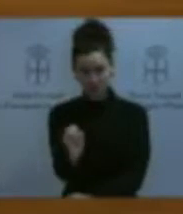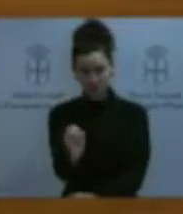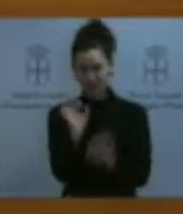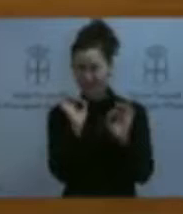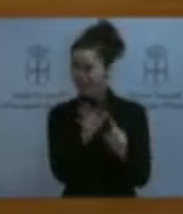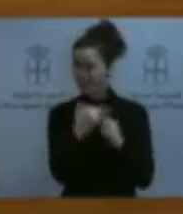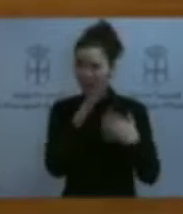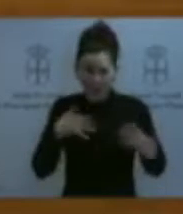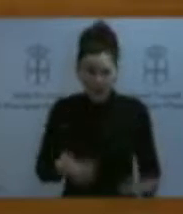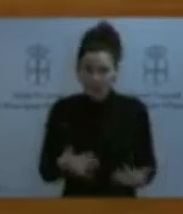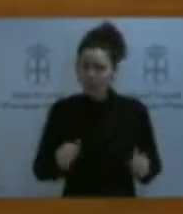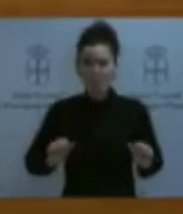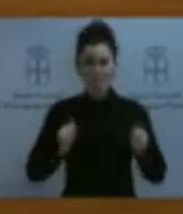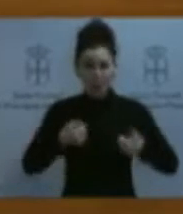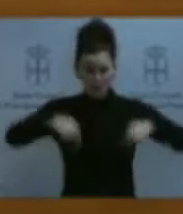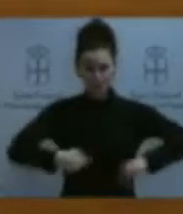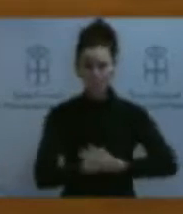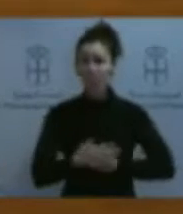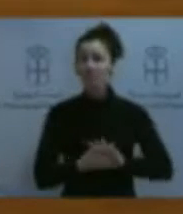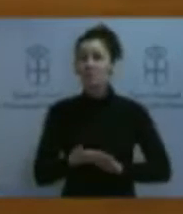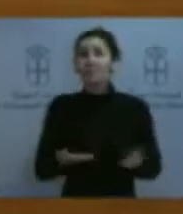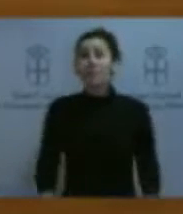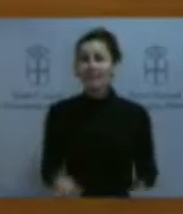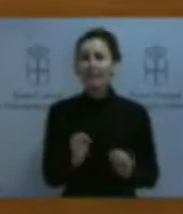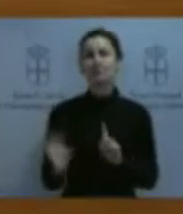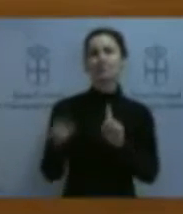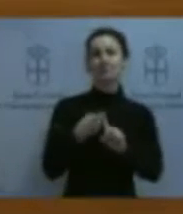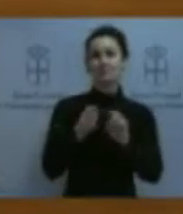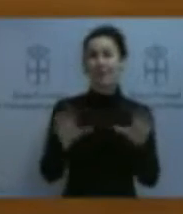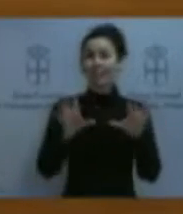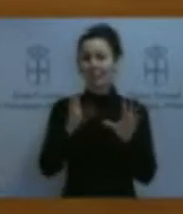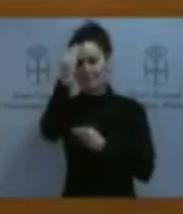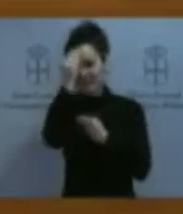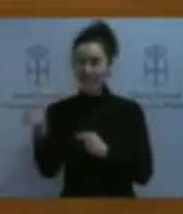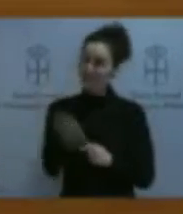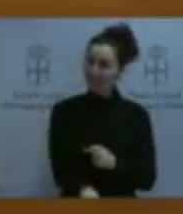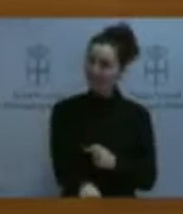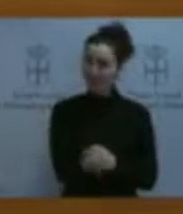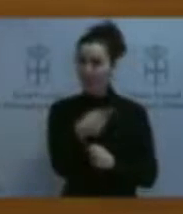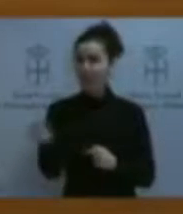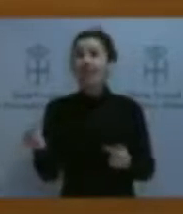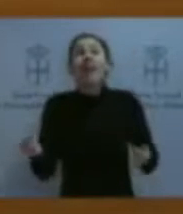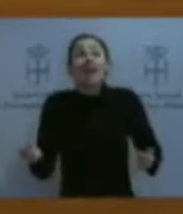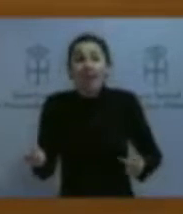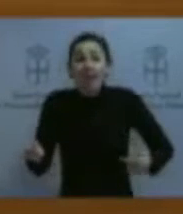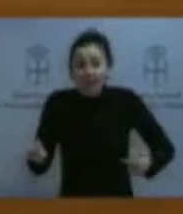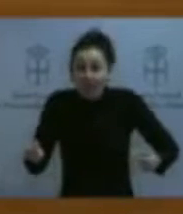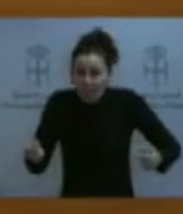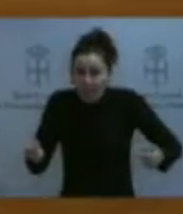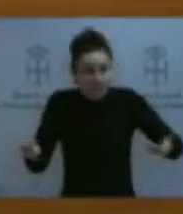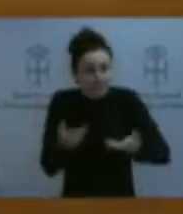Incluso aunque consiguiesen que volviesen los 10 que planifican, 100, nos encontraríamos con que dentro de 10 años estaríamos con solo necesitados de que